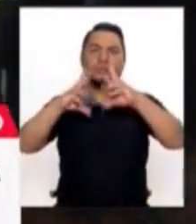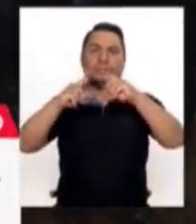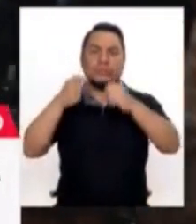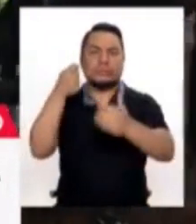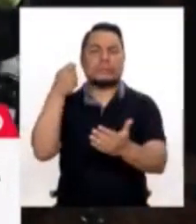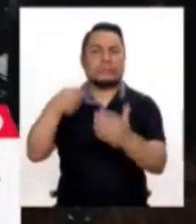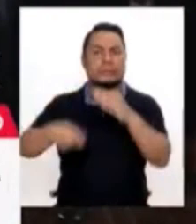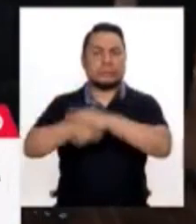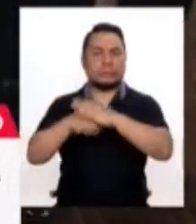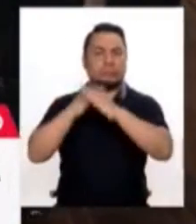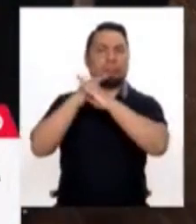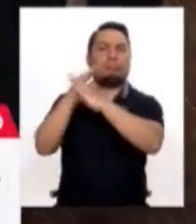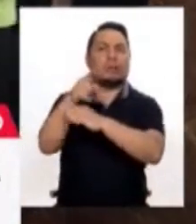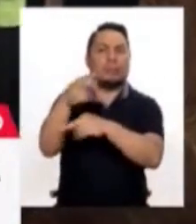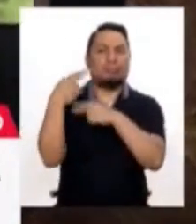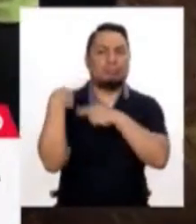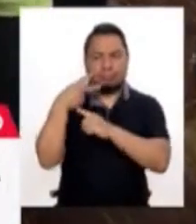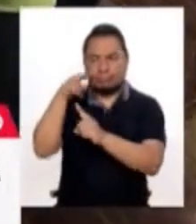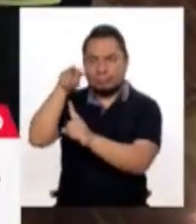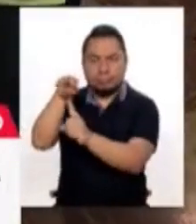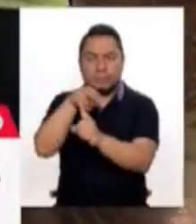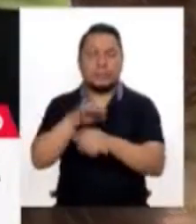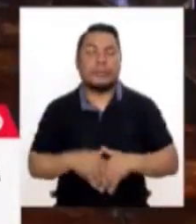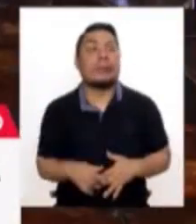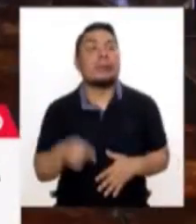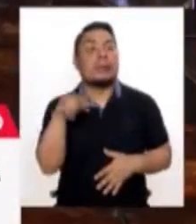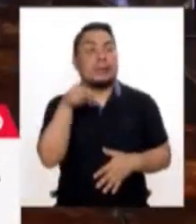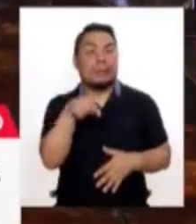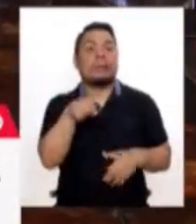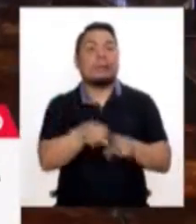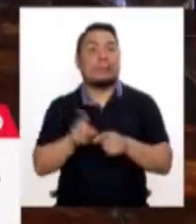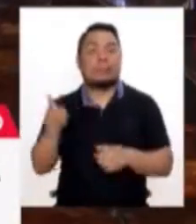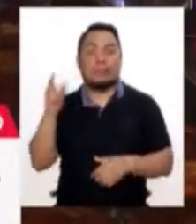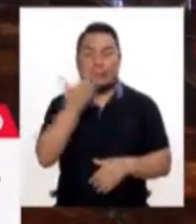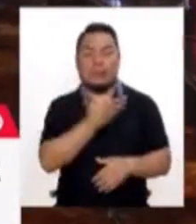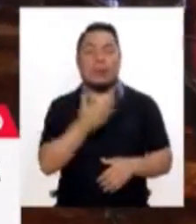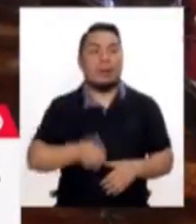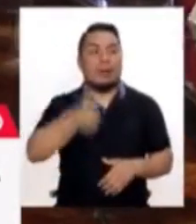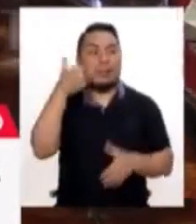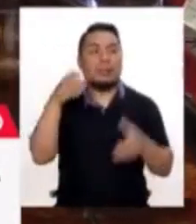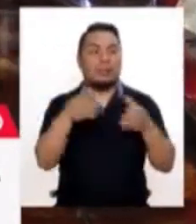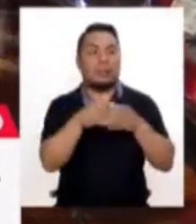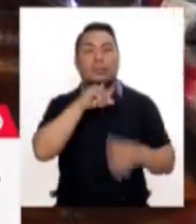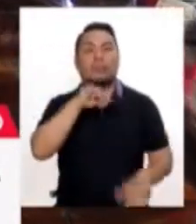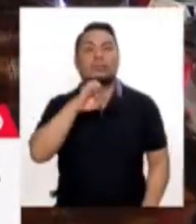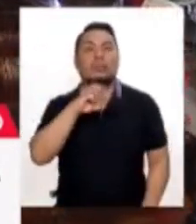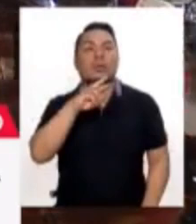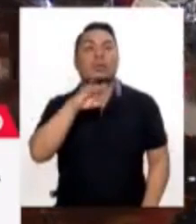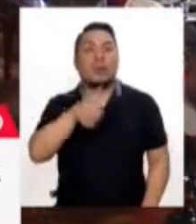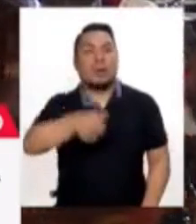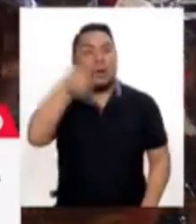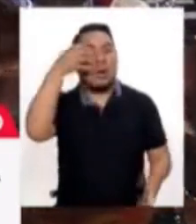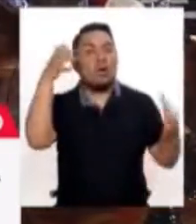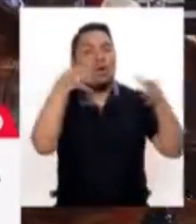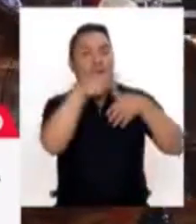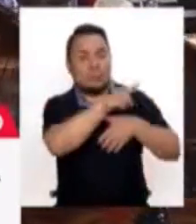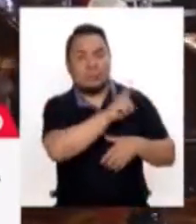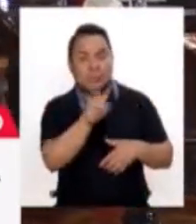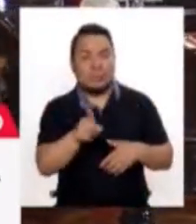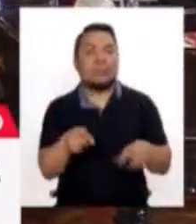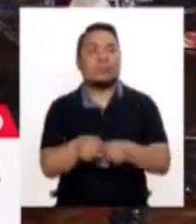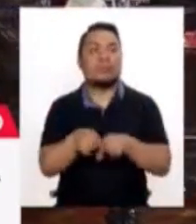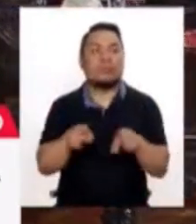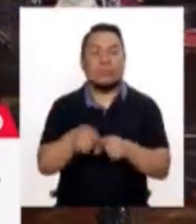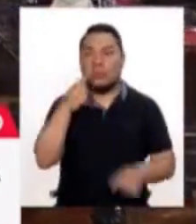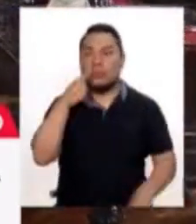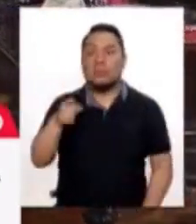Anticorrupción. También participa el presidente del Congreso de la República, José William Zapata. También se encuentra